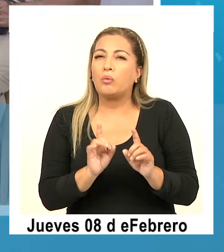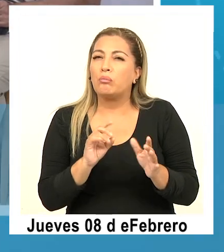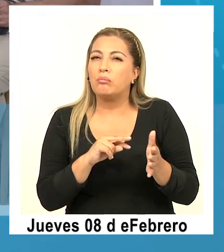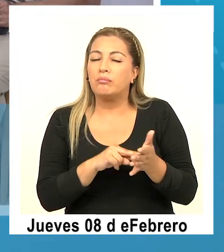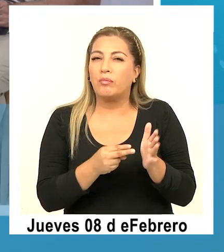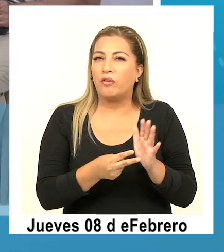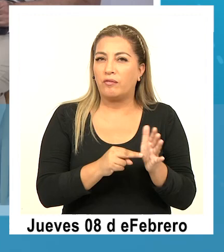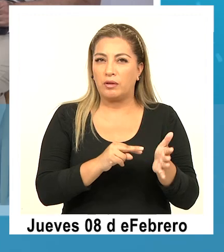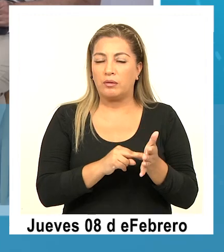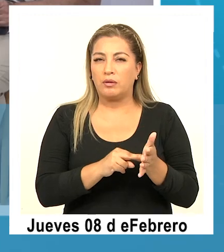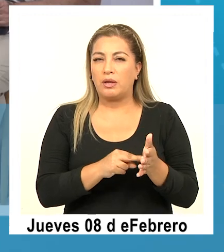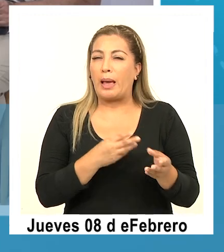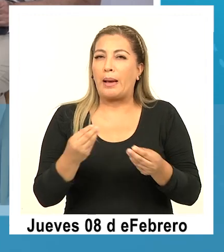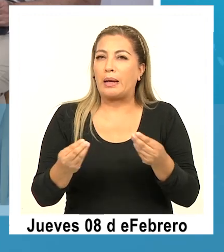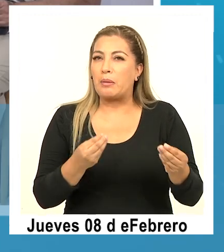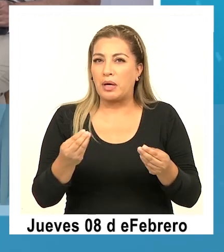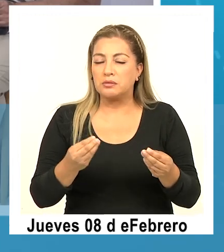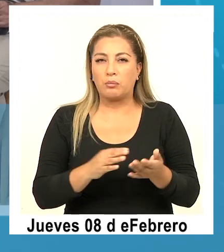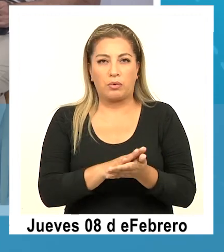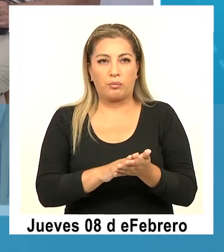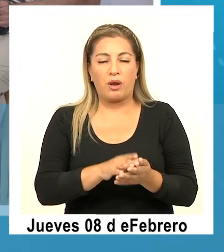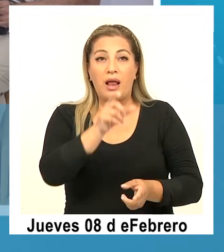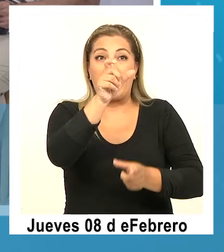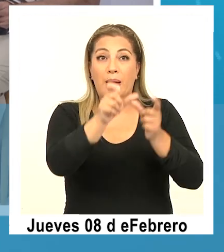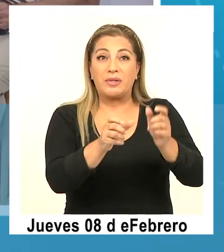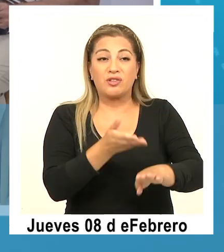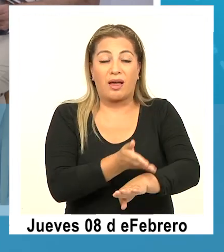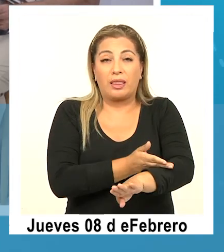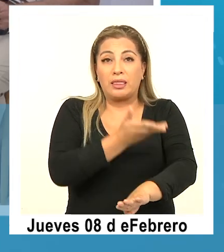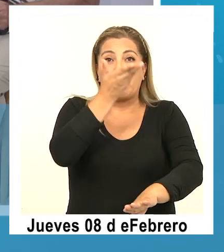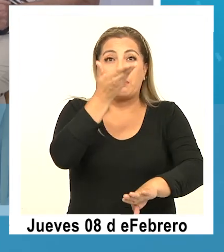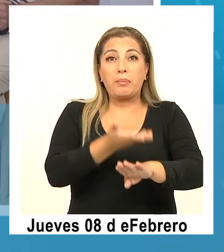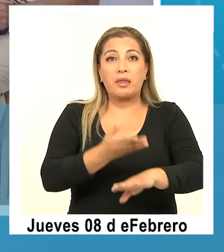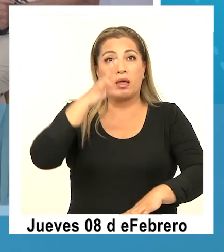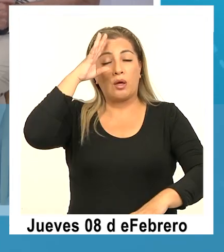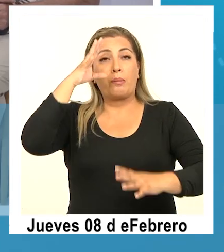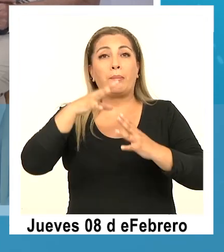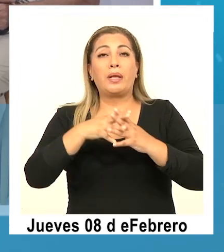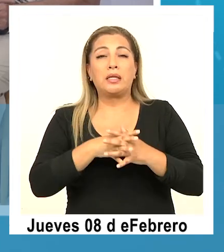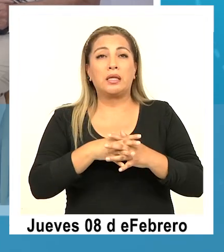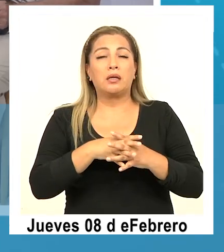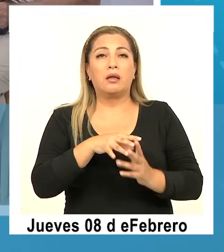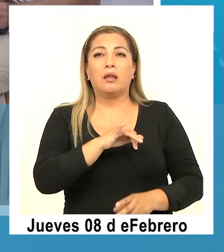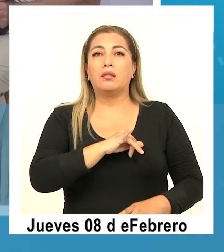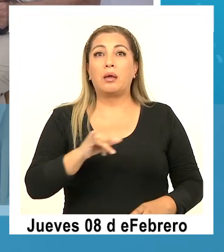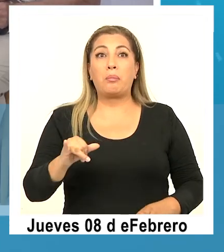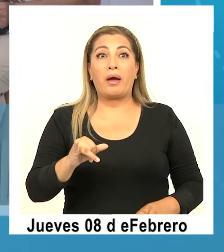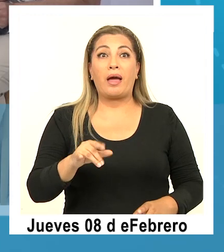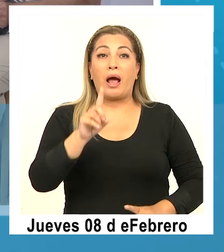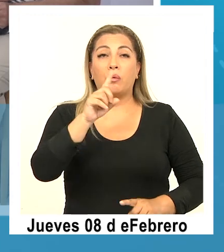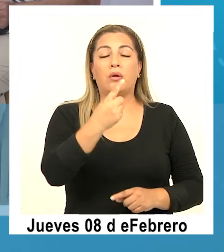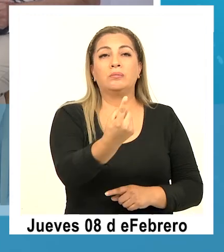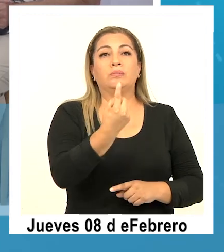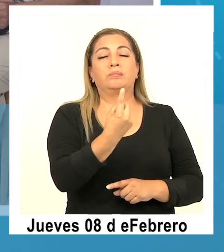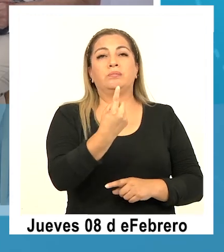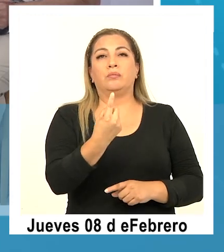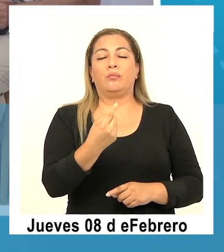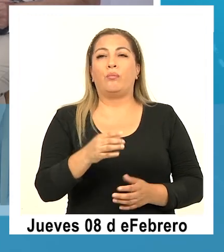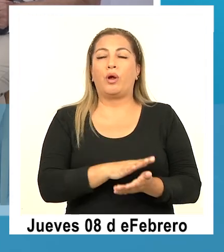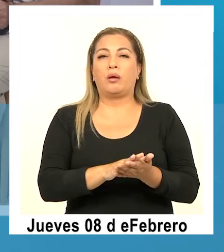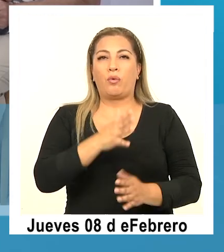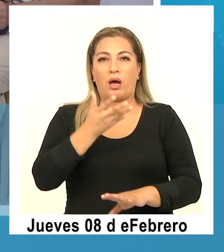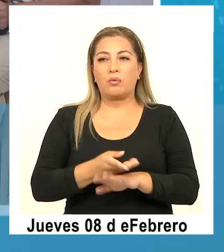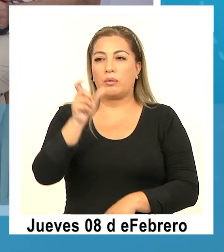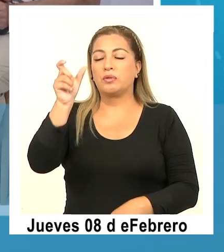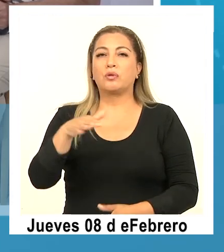ocurrir? Porque la misma gente que pidió a los militares en la calle les va a caer encima si hay un muerto, si